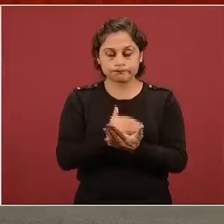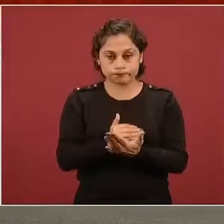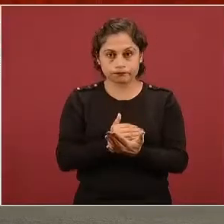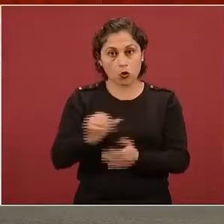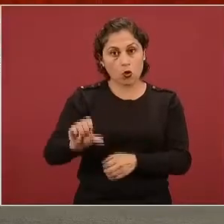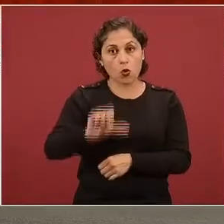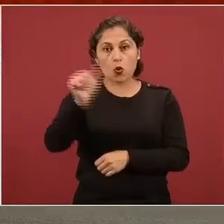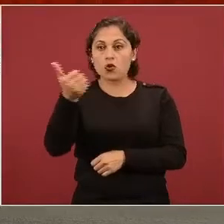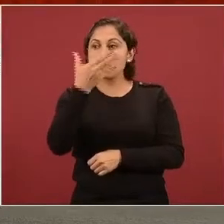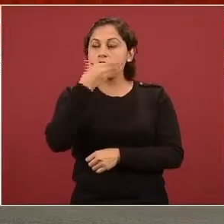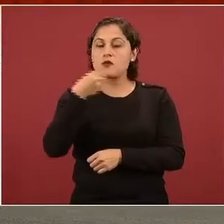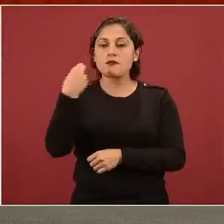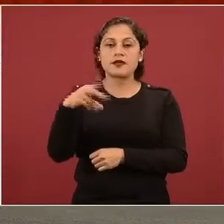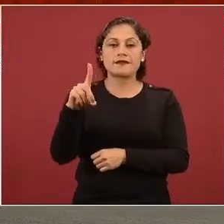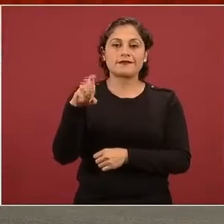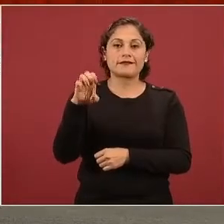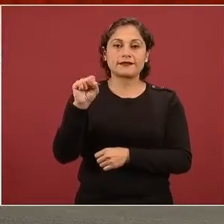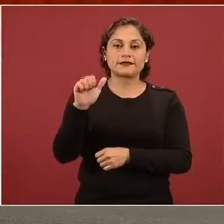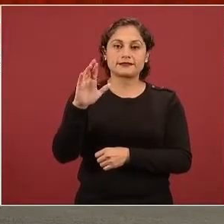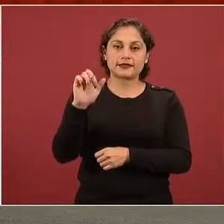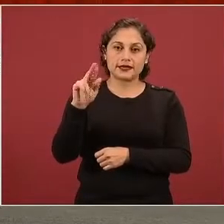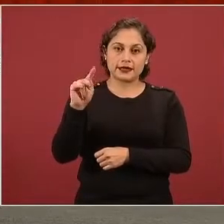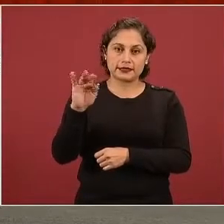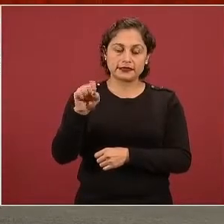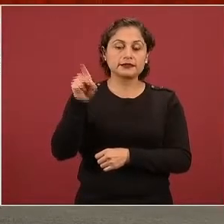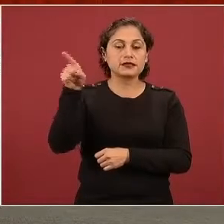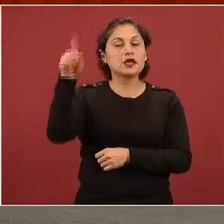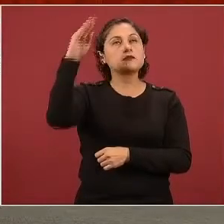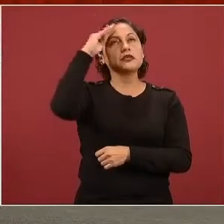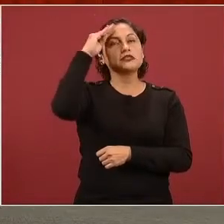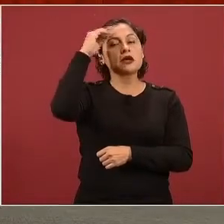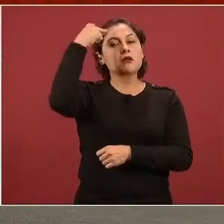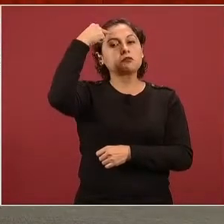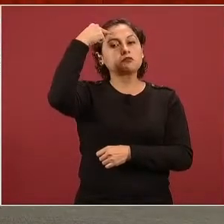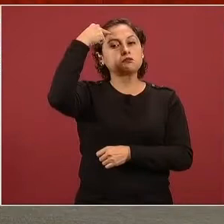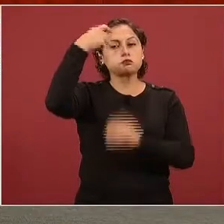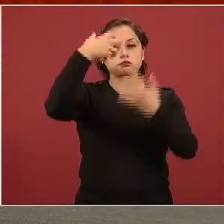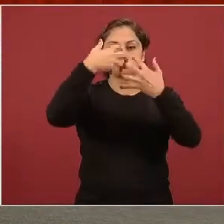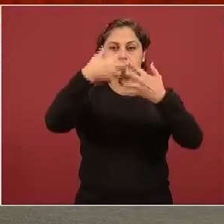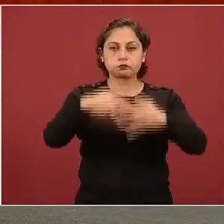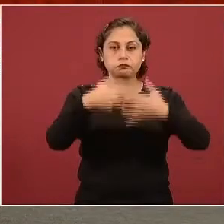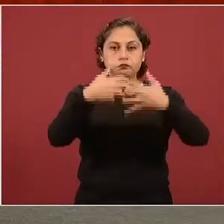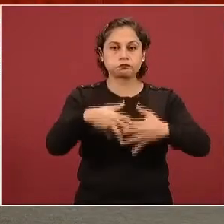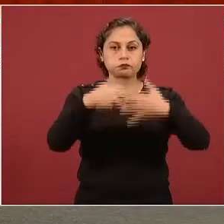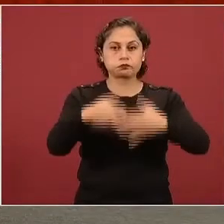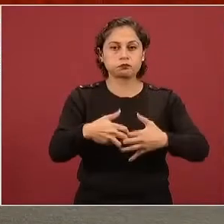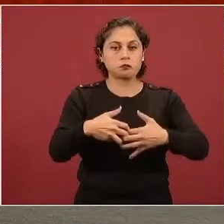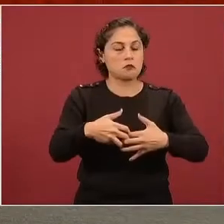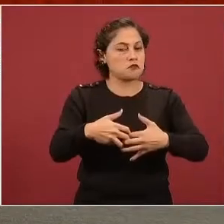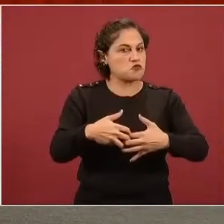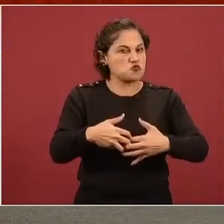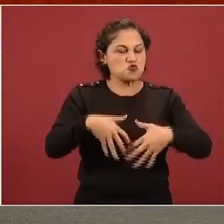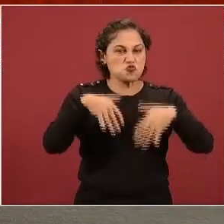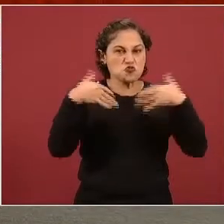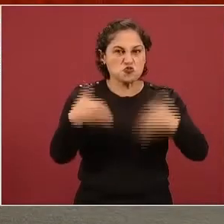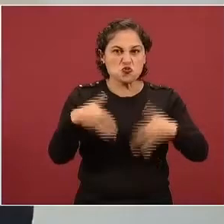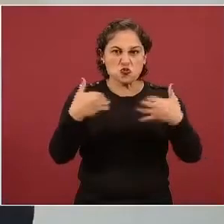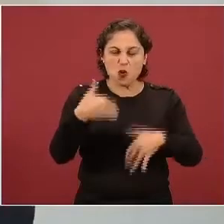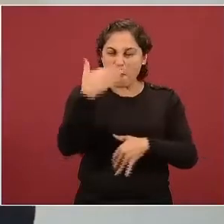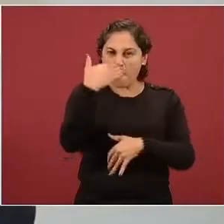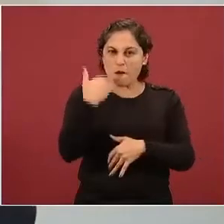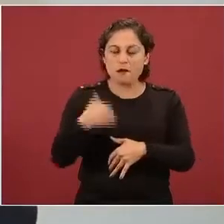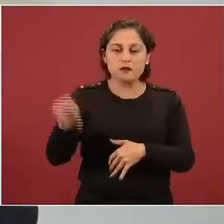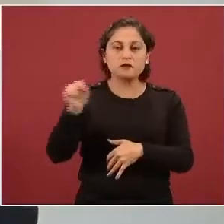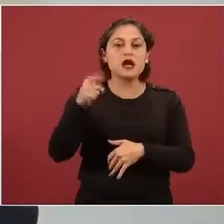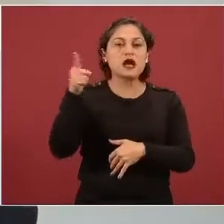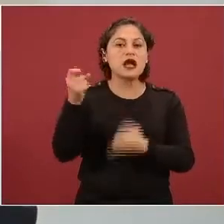Descartes, el cerebro era un componente de una compleja máquina hidráulica cuyo funcionamiento se parecía al de